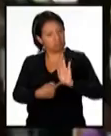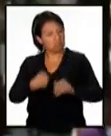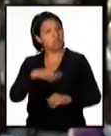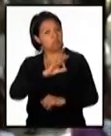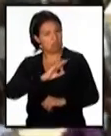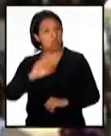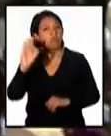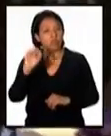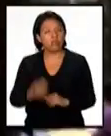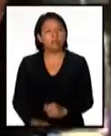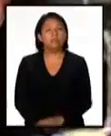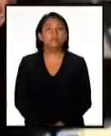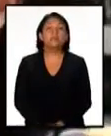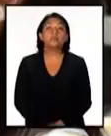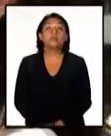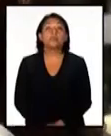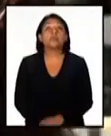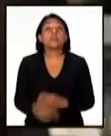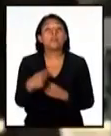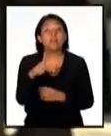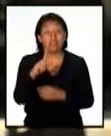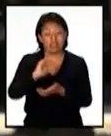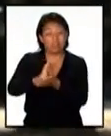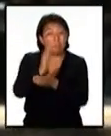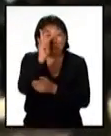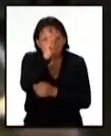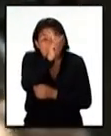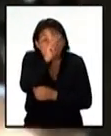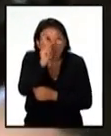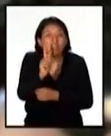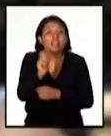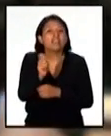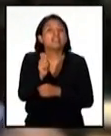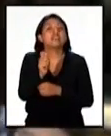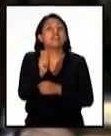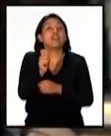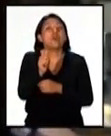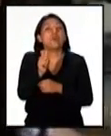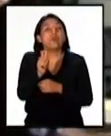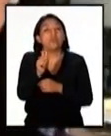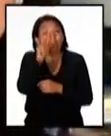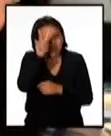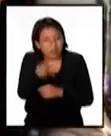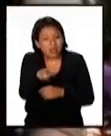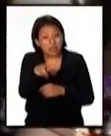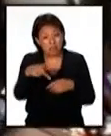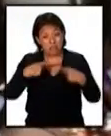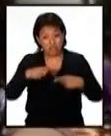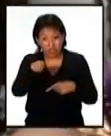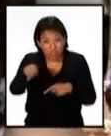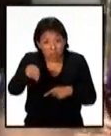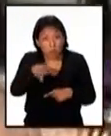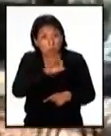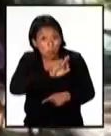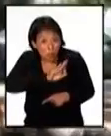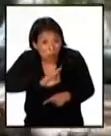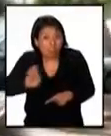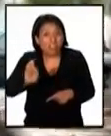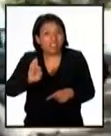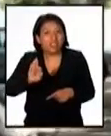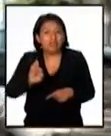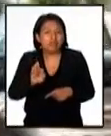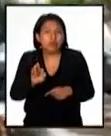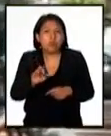podemos. La peor de las discriminaciones, la de la negación de las verdaderas posibilidades de ese otro, que puede ser cualquiera